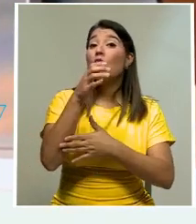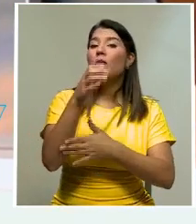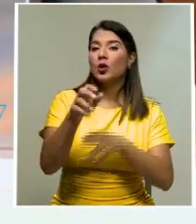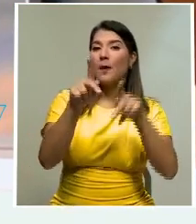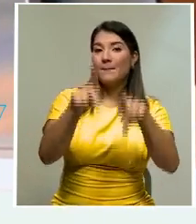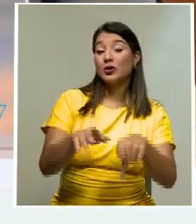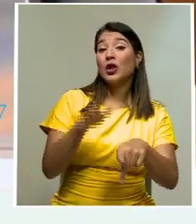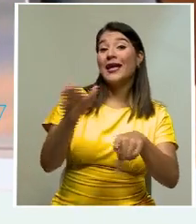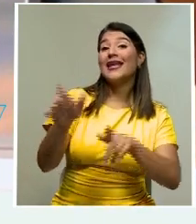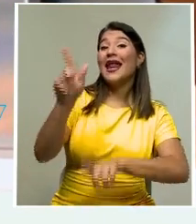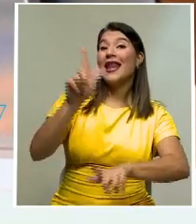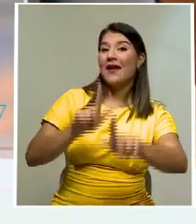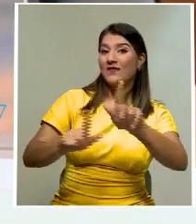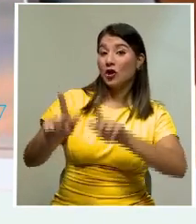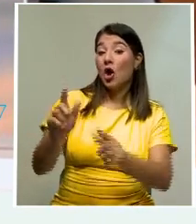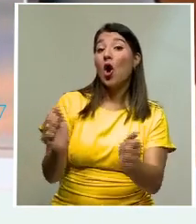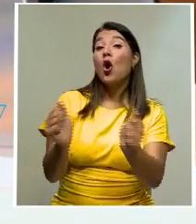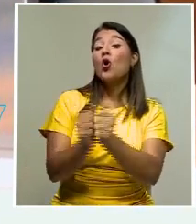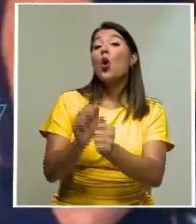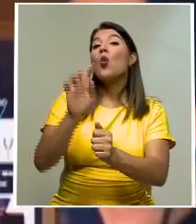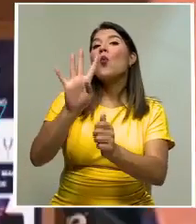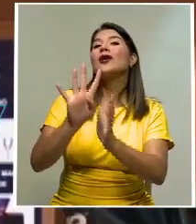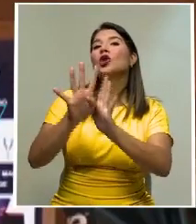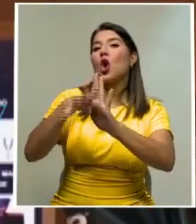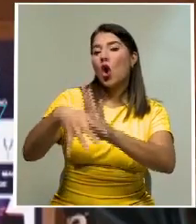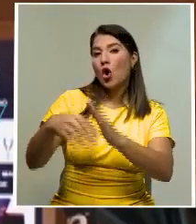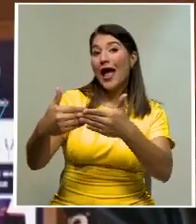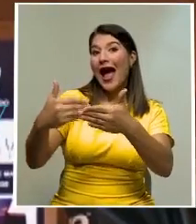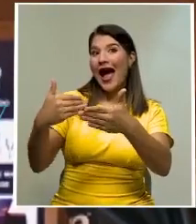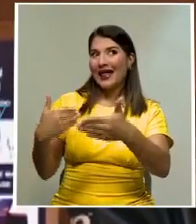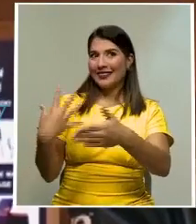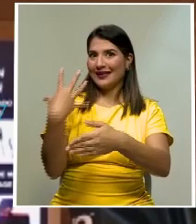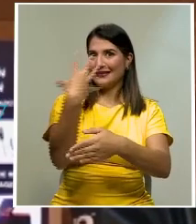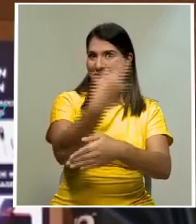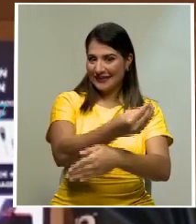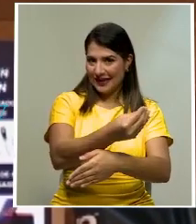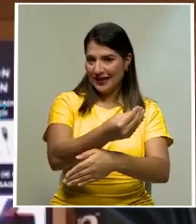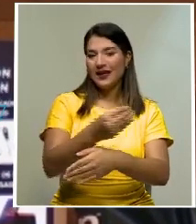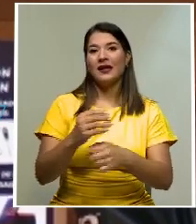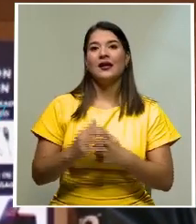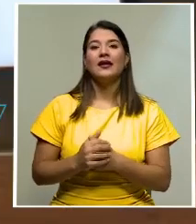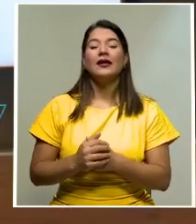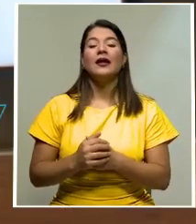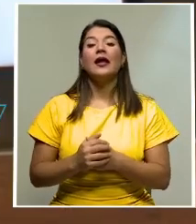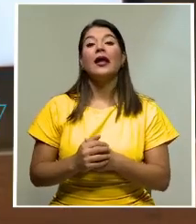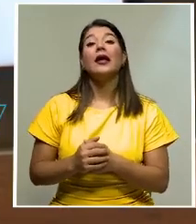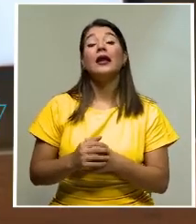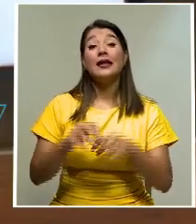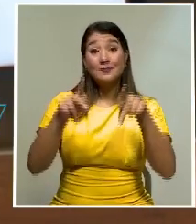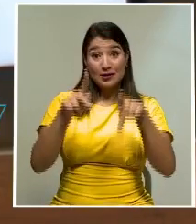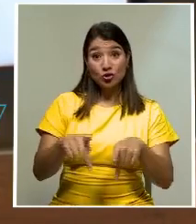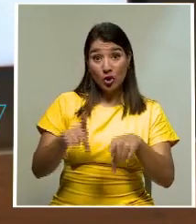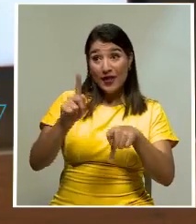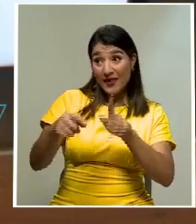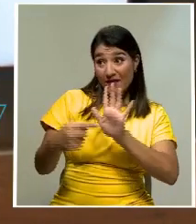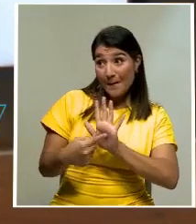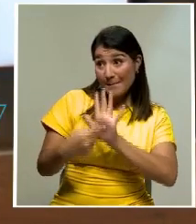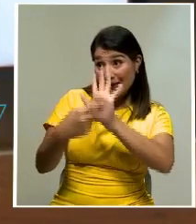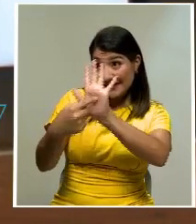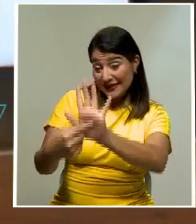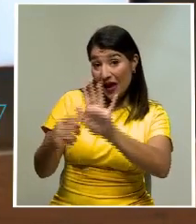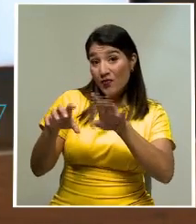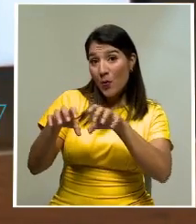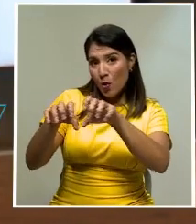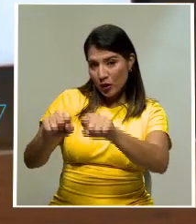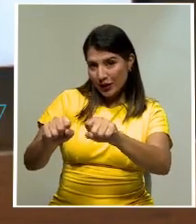al laboratorio con 4 horas de antelación a la salida de su vuelo. Los viajeros deben presentar la reservación de la aerolínea, así